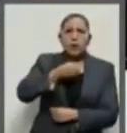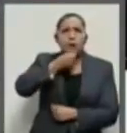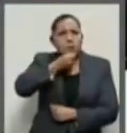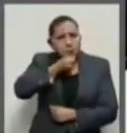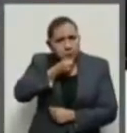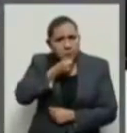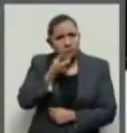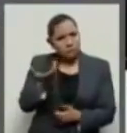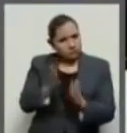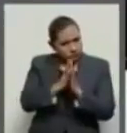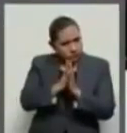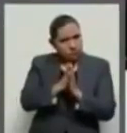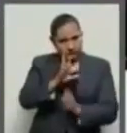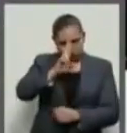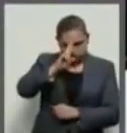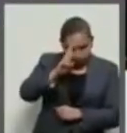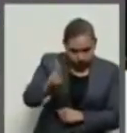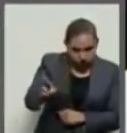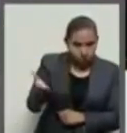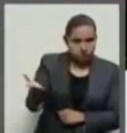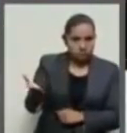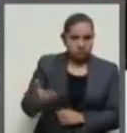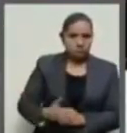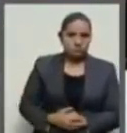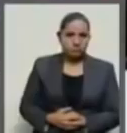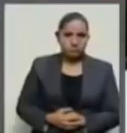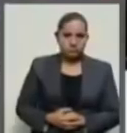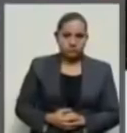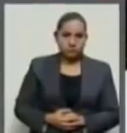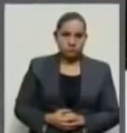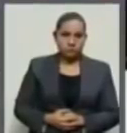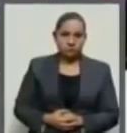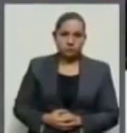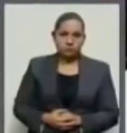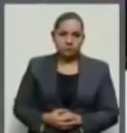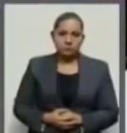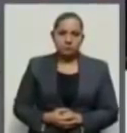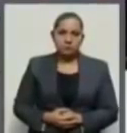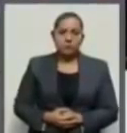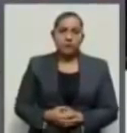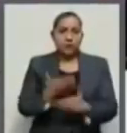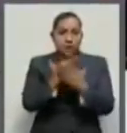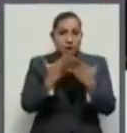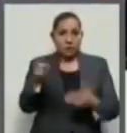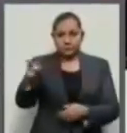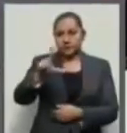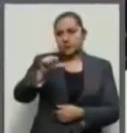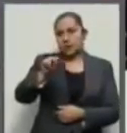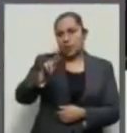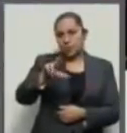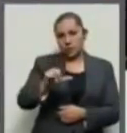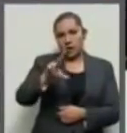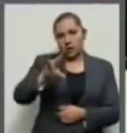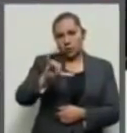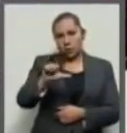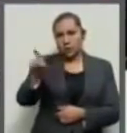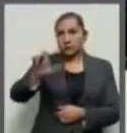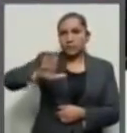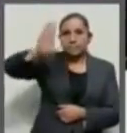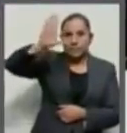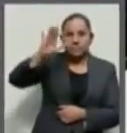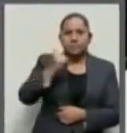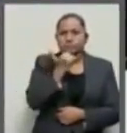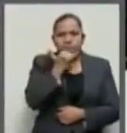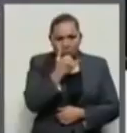en tribuna. Para... Está Laura Rojas solicitando el uso de la palabra. ¿Con qué